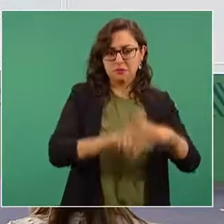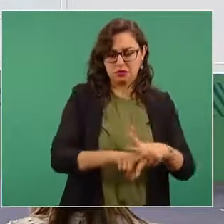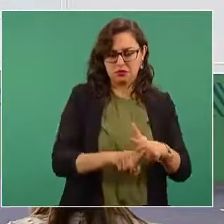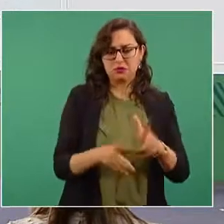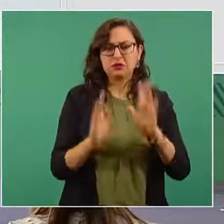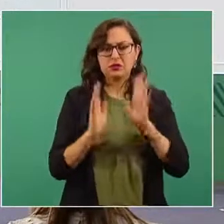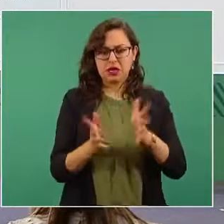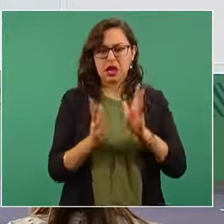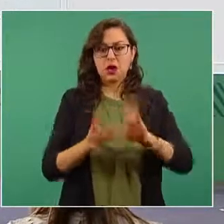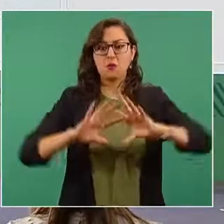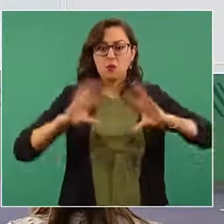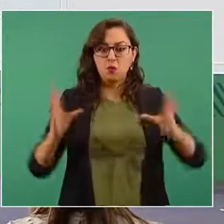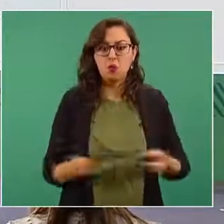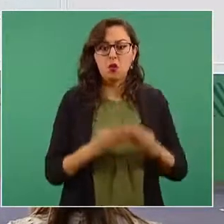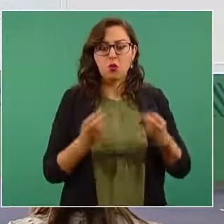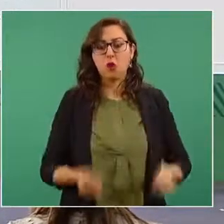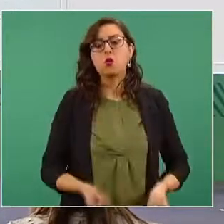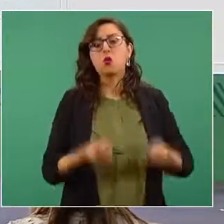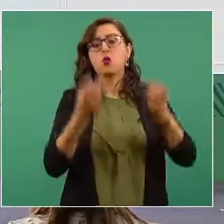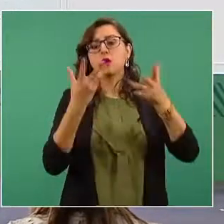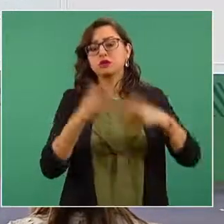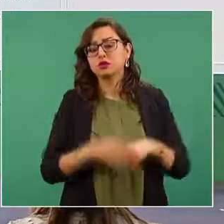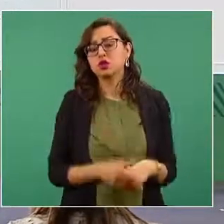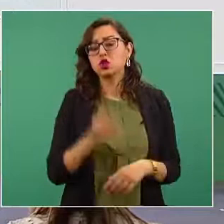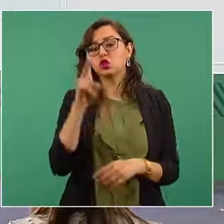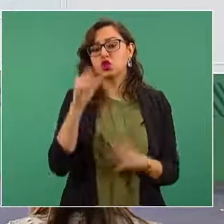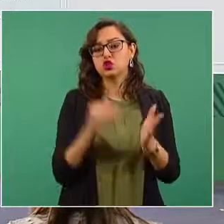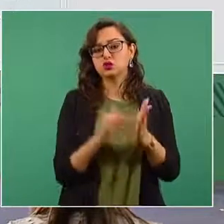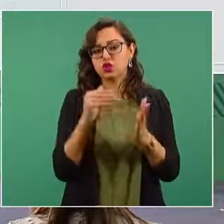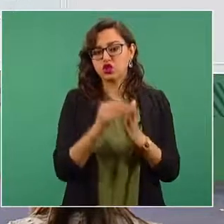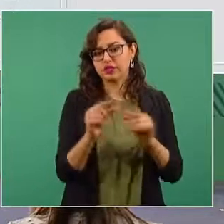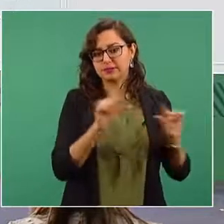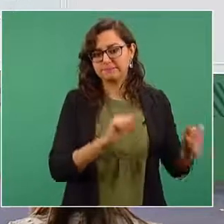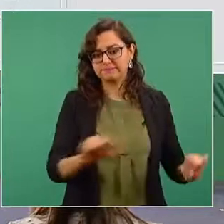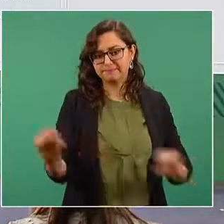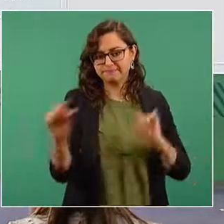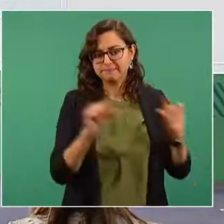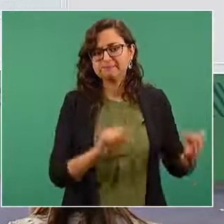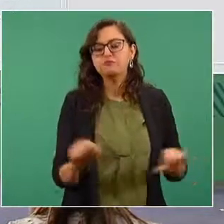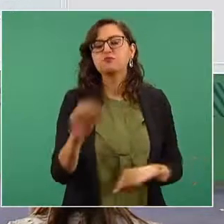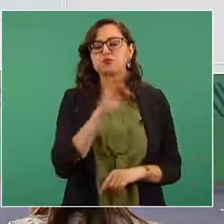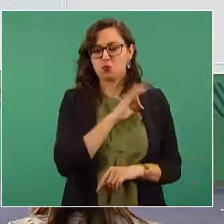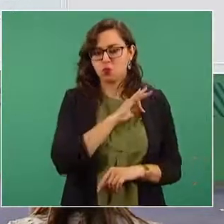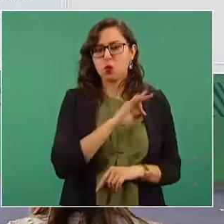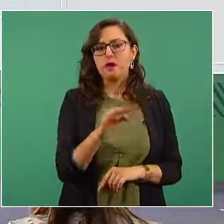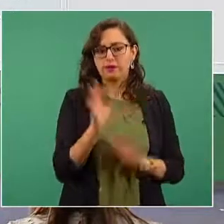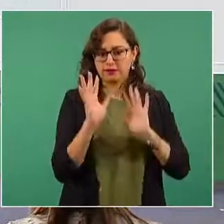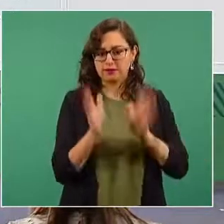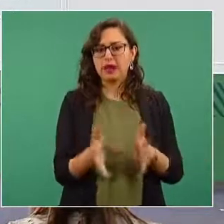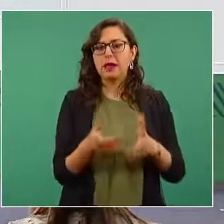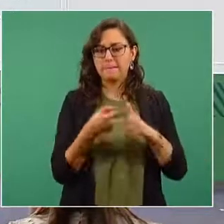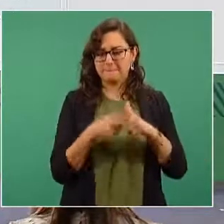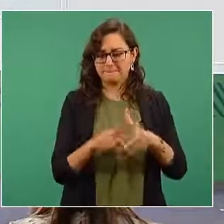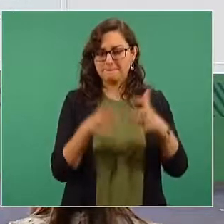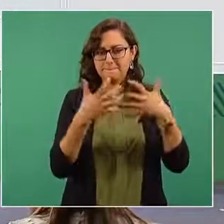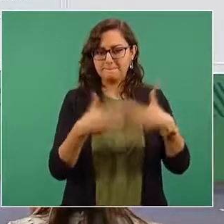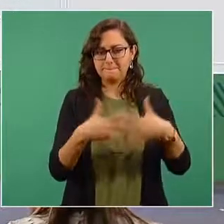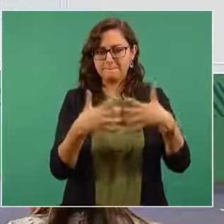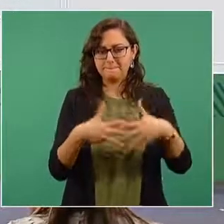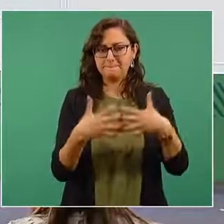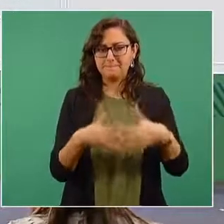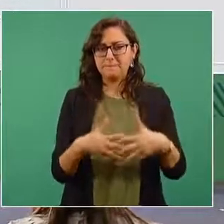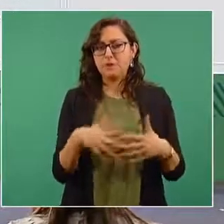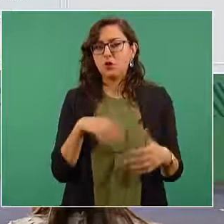para envasar alrededor de 2 millones de dosis de CanSino para iniciar el proceso. Las primeras dosis de CanSino